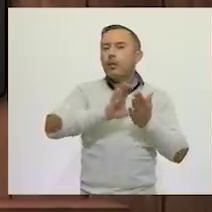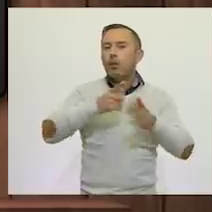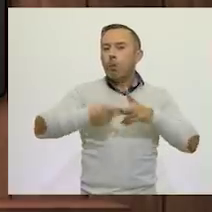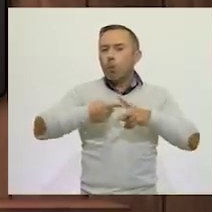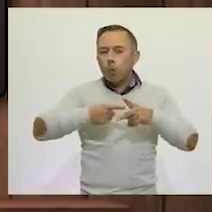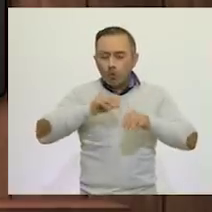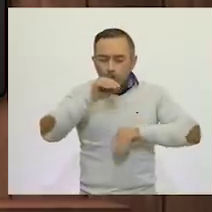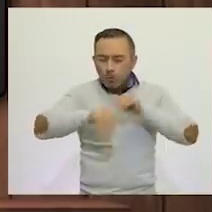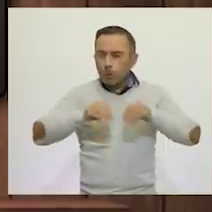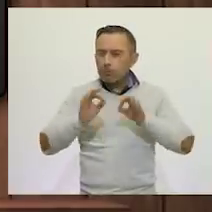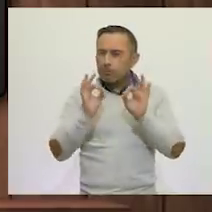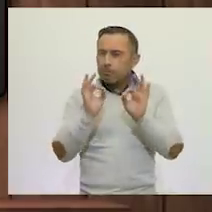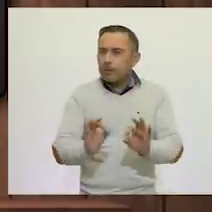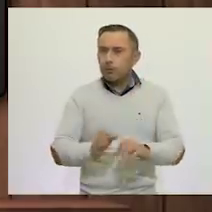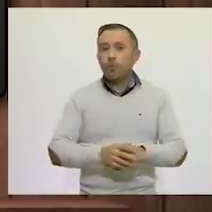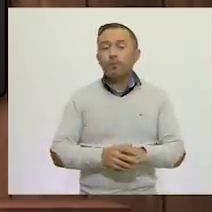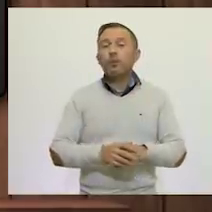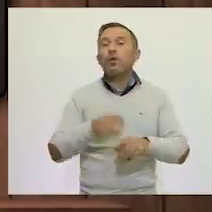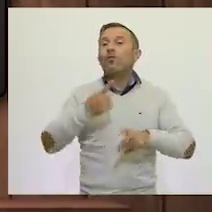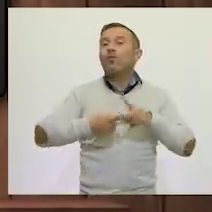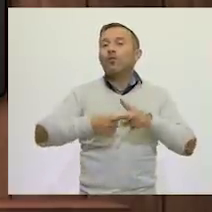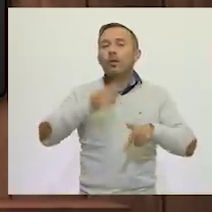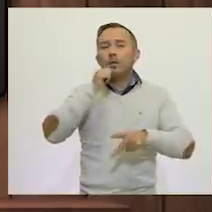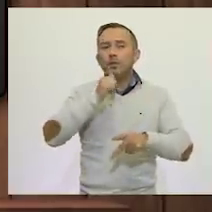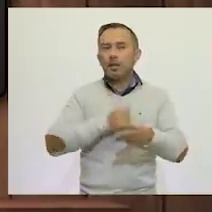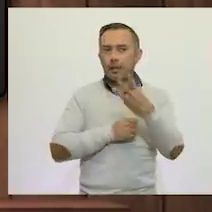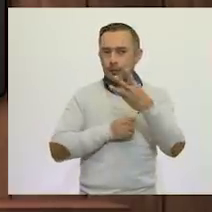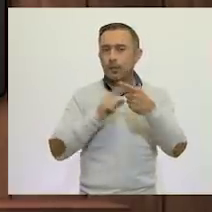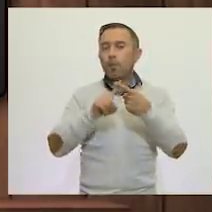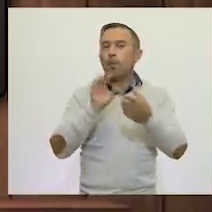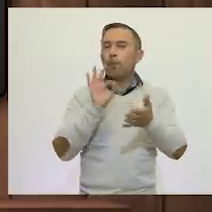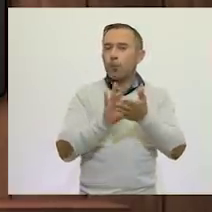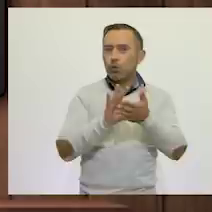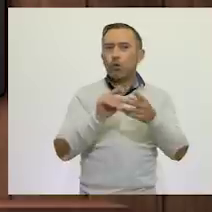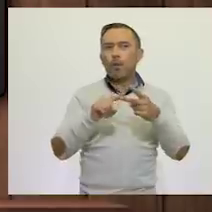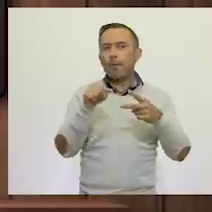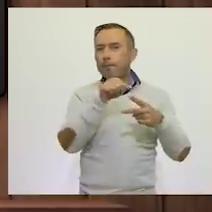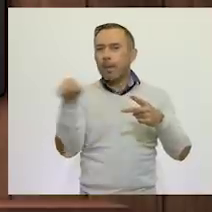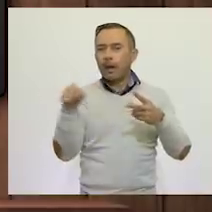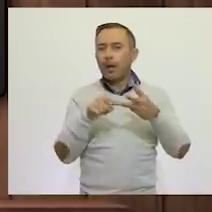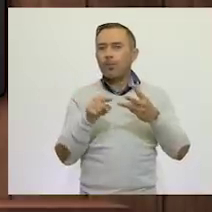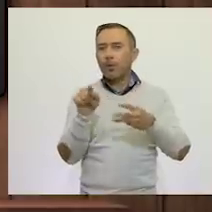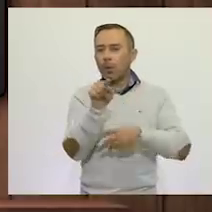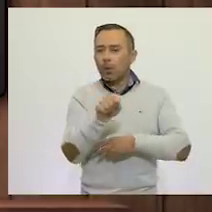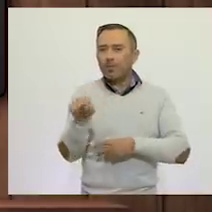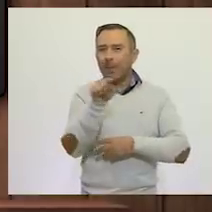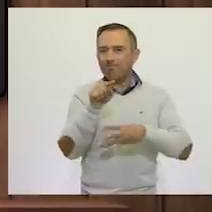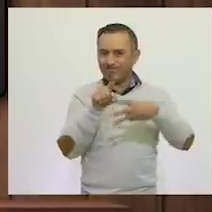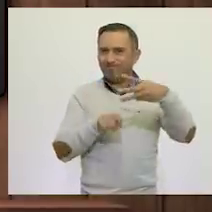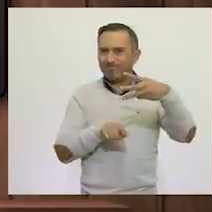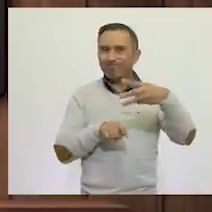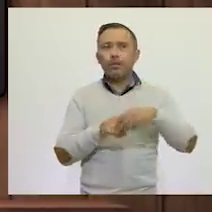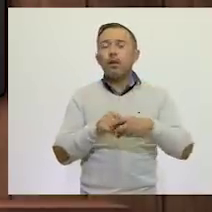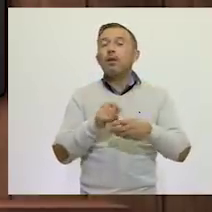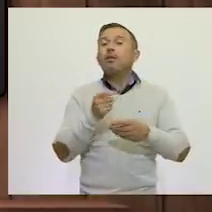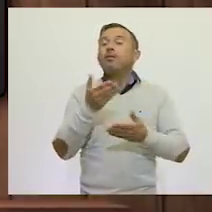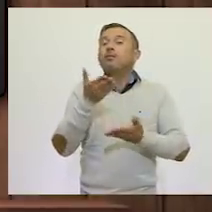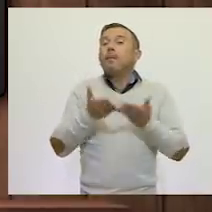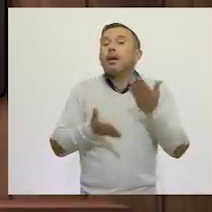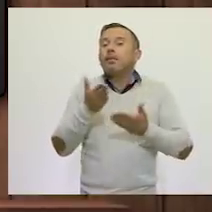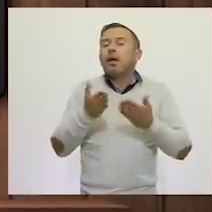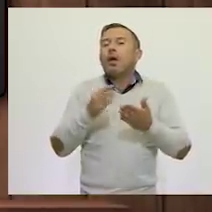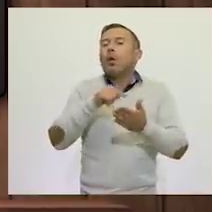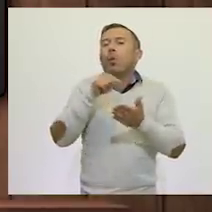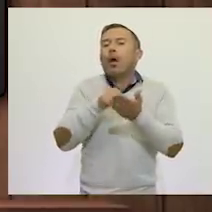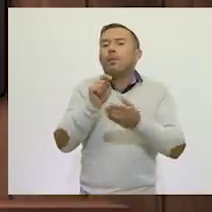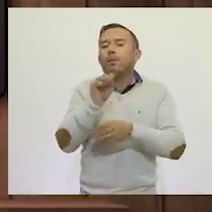La representación numérica se basaba en 3 signos: el punto, la barra y la concha. El valor de cada signo dependía de su lugar asignado.